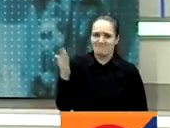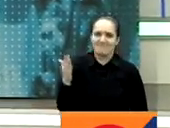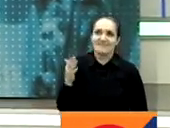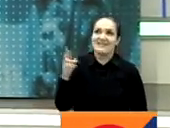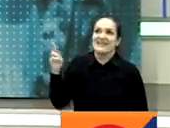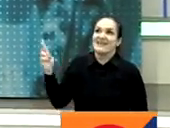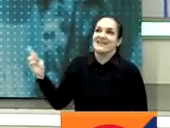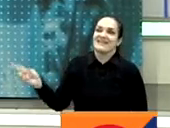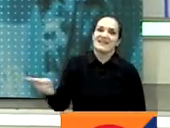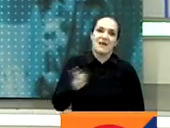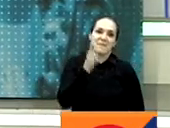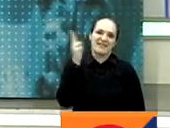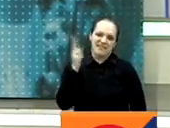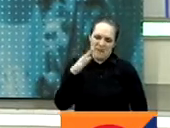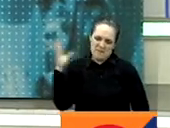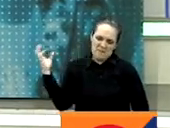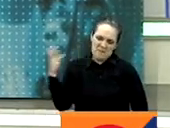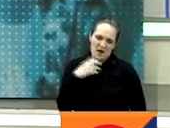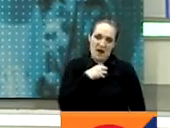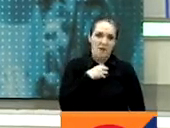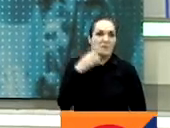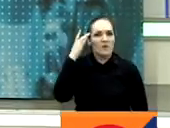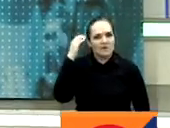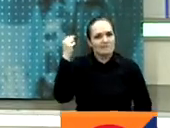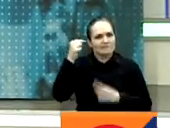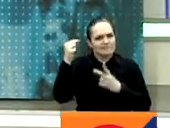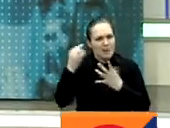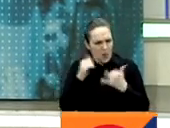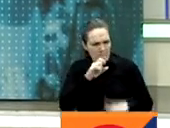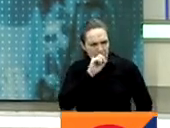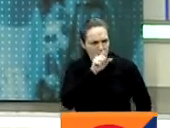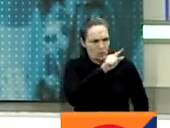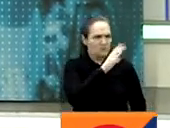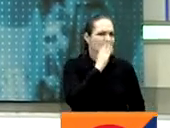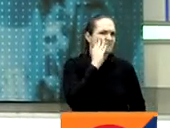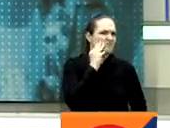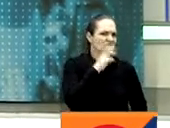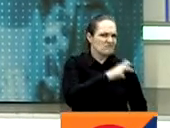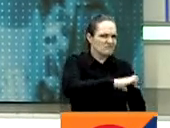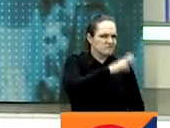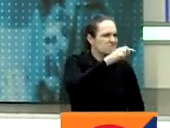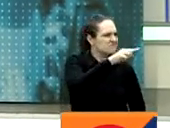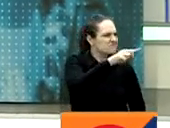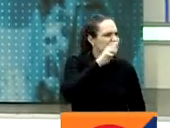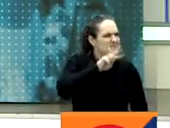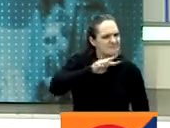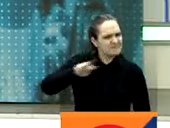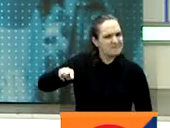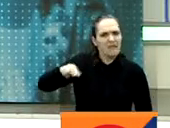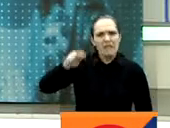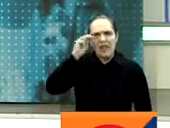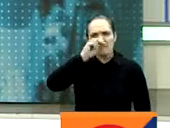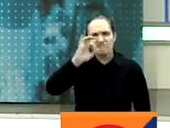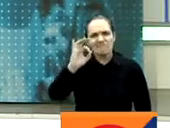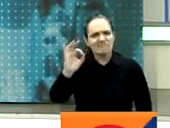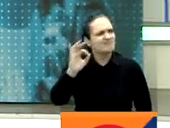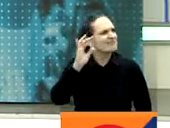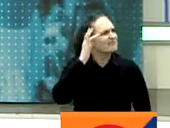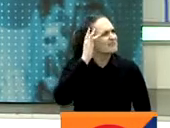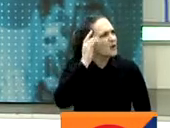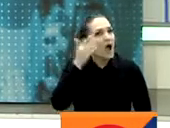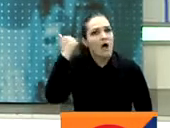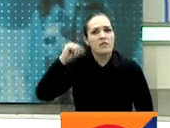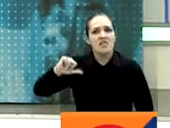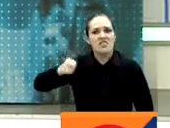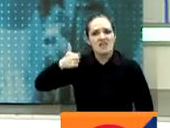título por una serie de diferentes factores. Consultamos con un experto como el profe Luis Fernando Saldarriaga, quien nos explica qué pasó y por